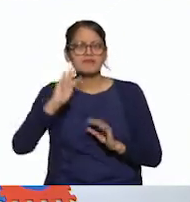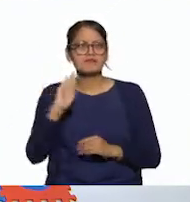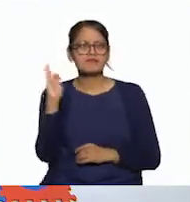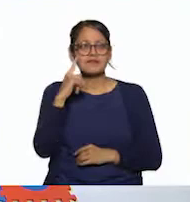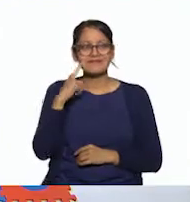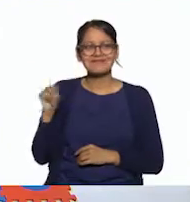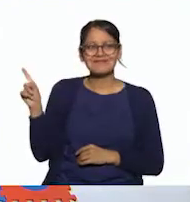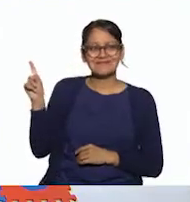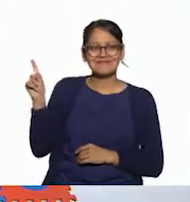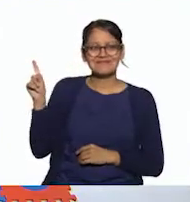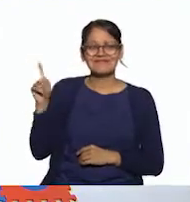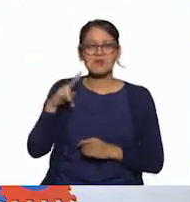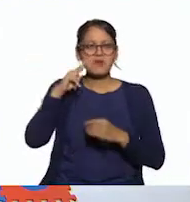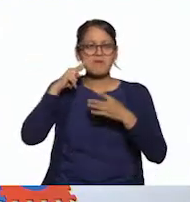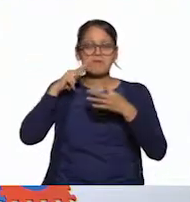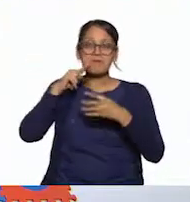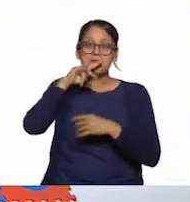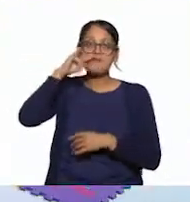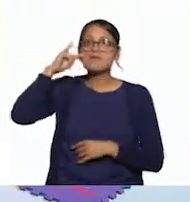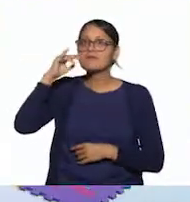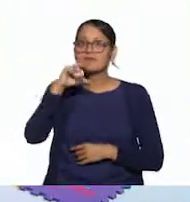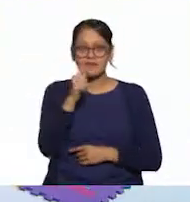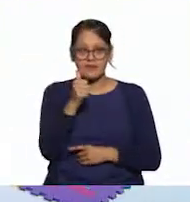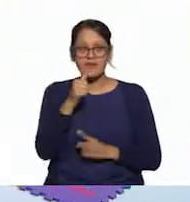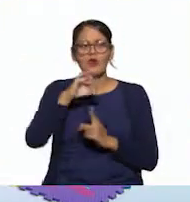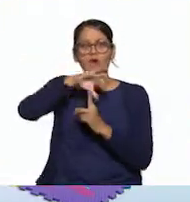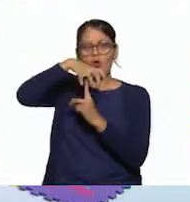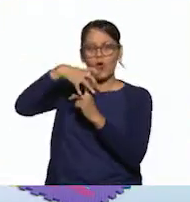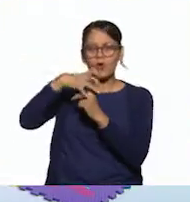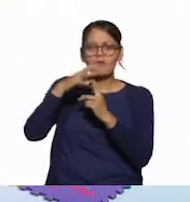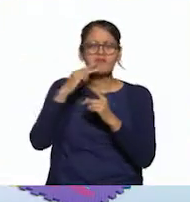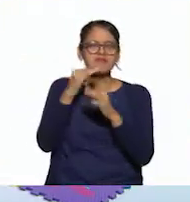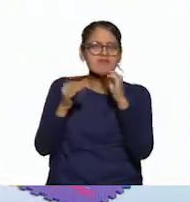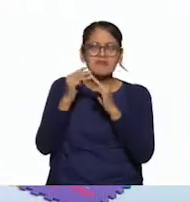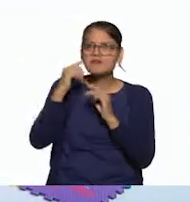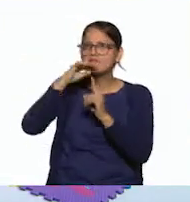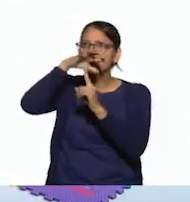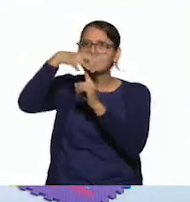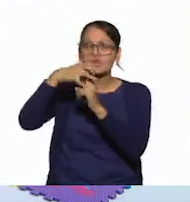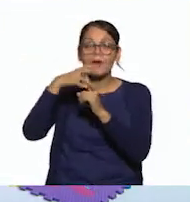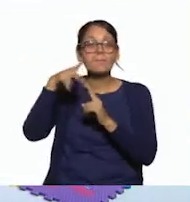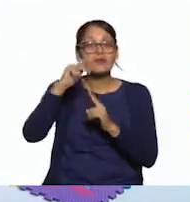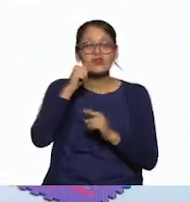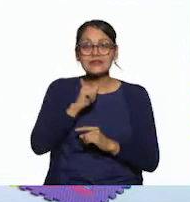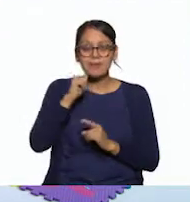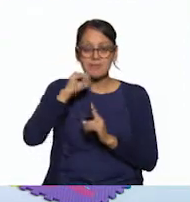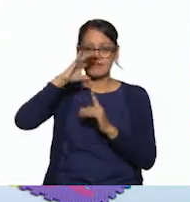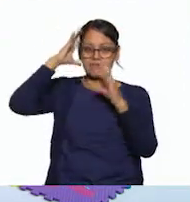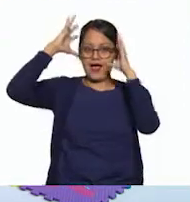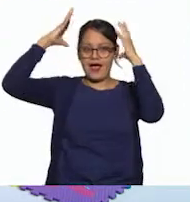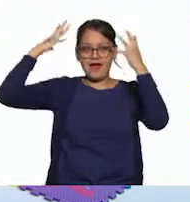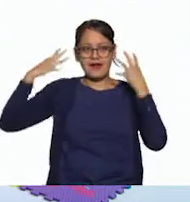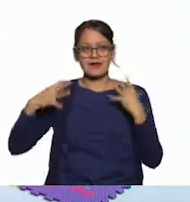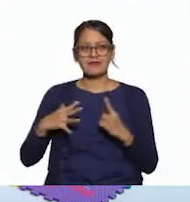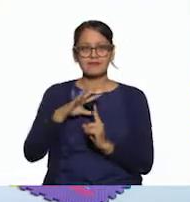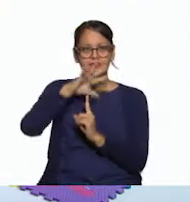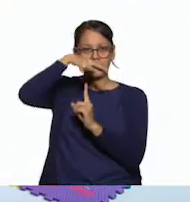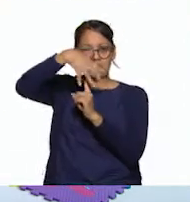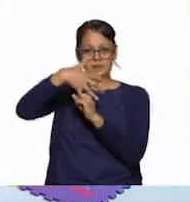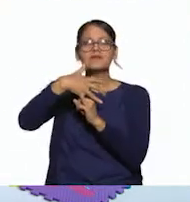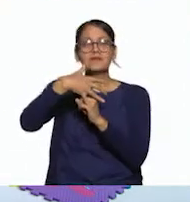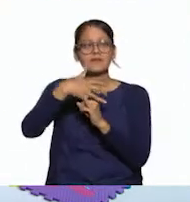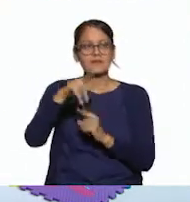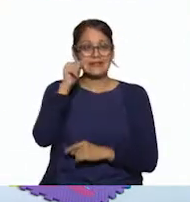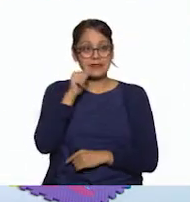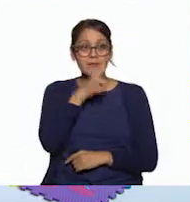ser invisible, puede tener alguna consistencia, pero siempre está rodeándome. Así es. Rodeándome. Y siempre tengo que tener